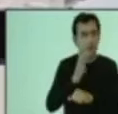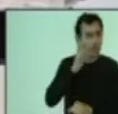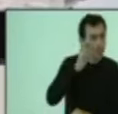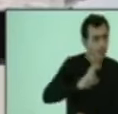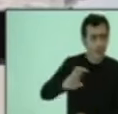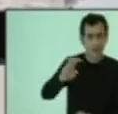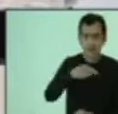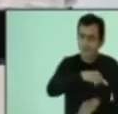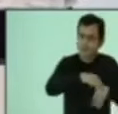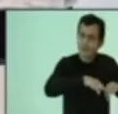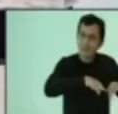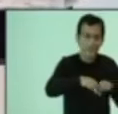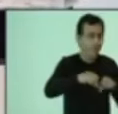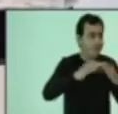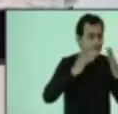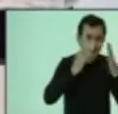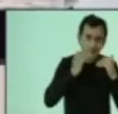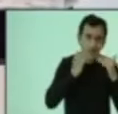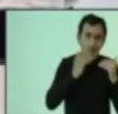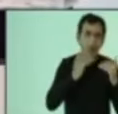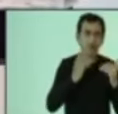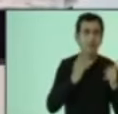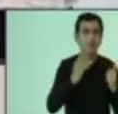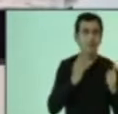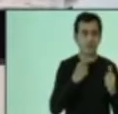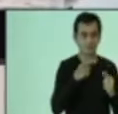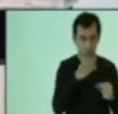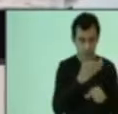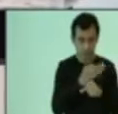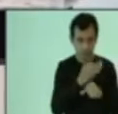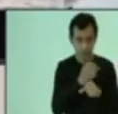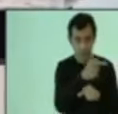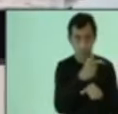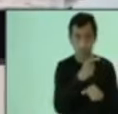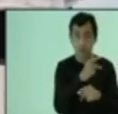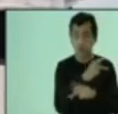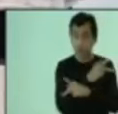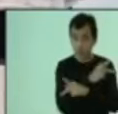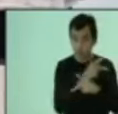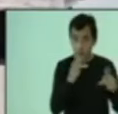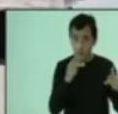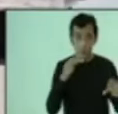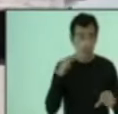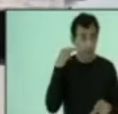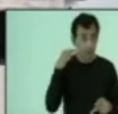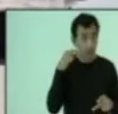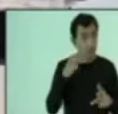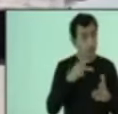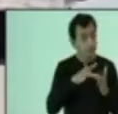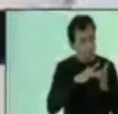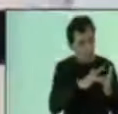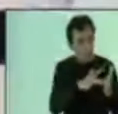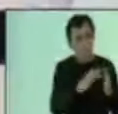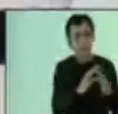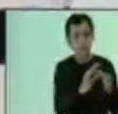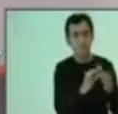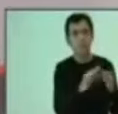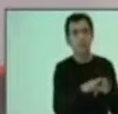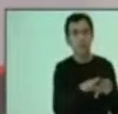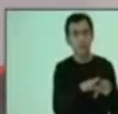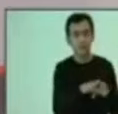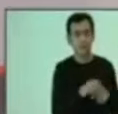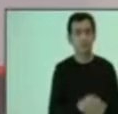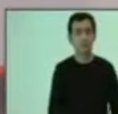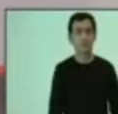la falta de empleo? Toca el turno a la abanderada de Todos por Veracruz, Yolanda Nayeli del Valle Toca. Adelante.